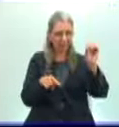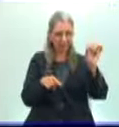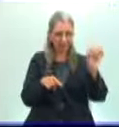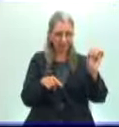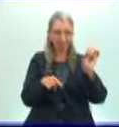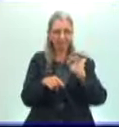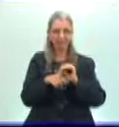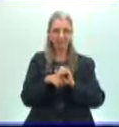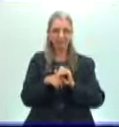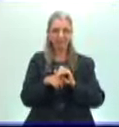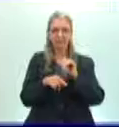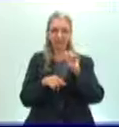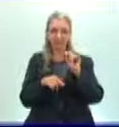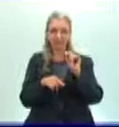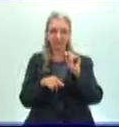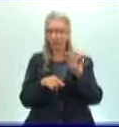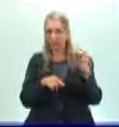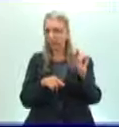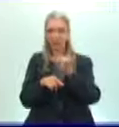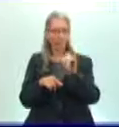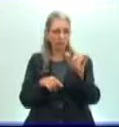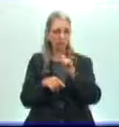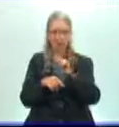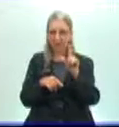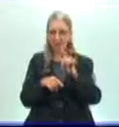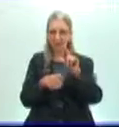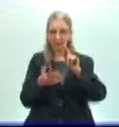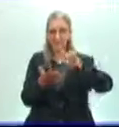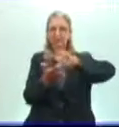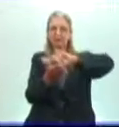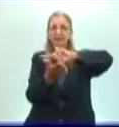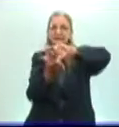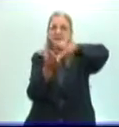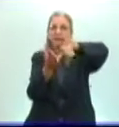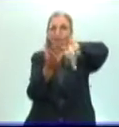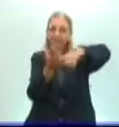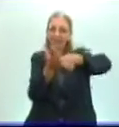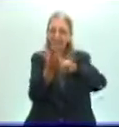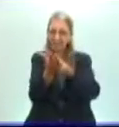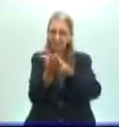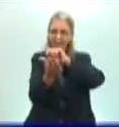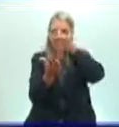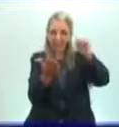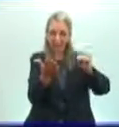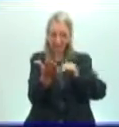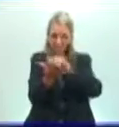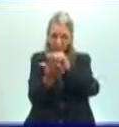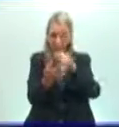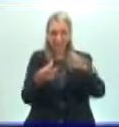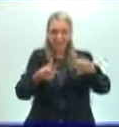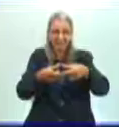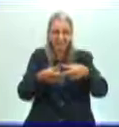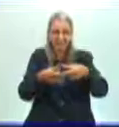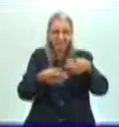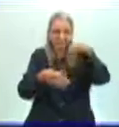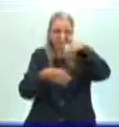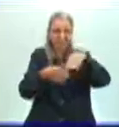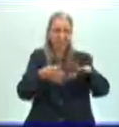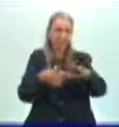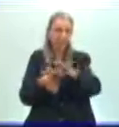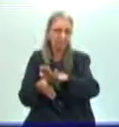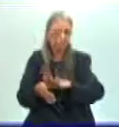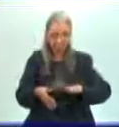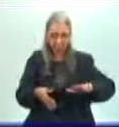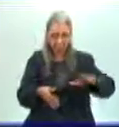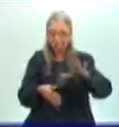una circunferencia no es lo mismo que un círculo. Recuerden que la circunferencia, ¿no?, son los puntos del plano que equidistan